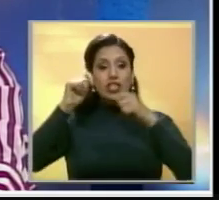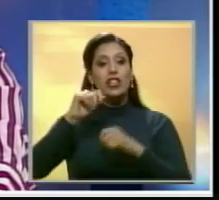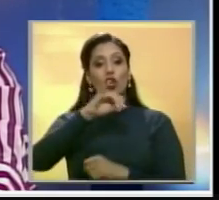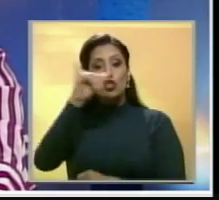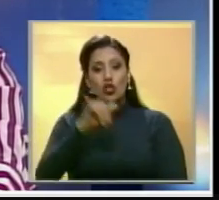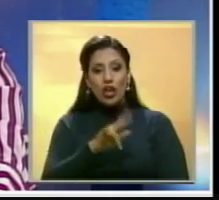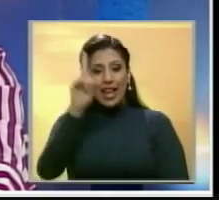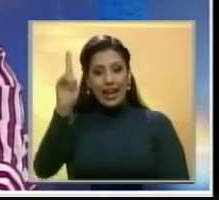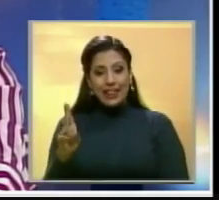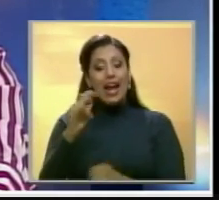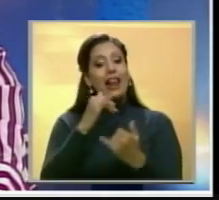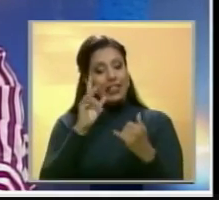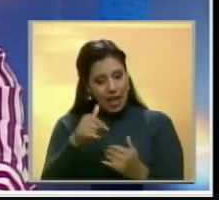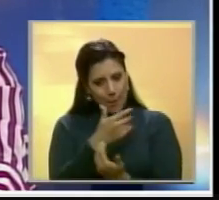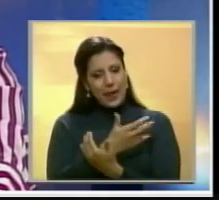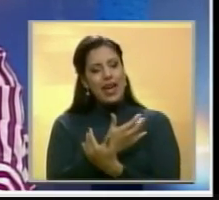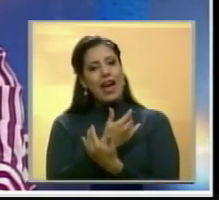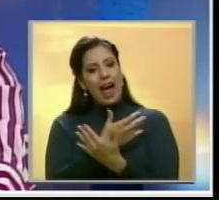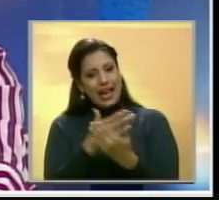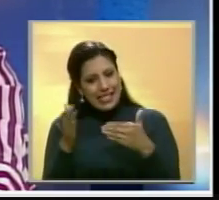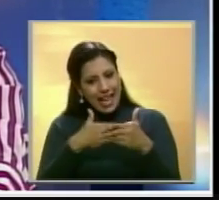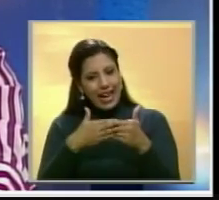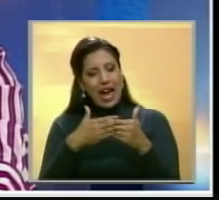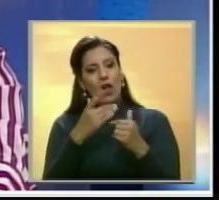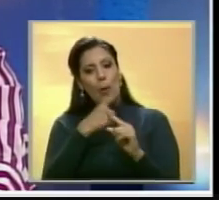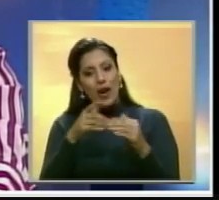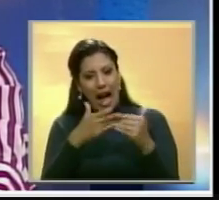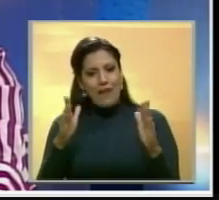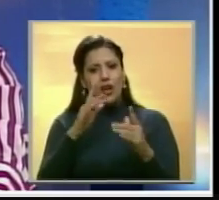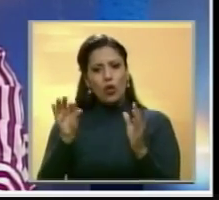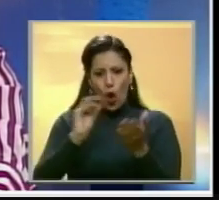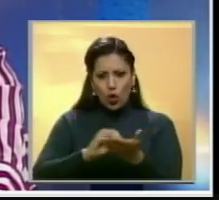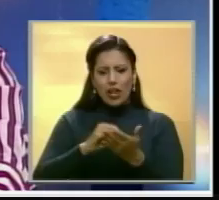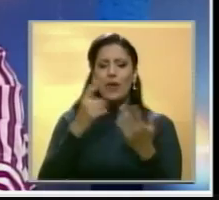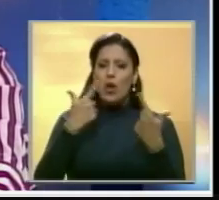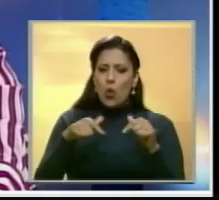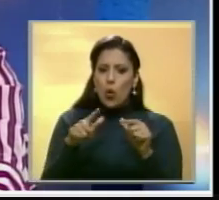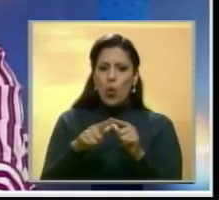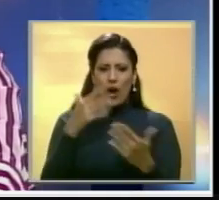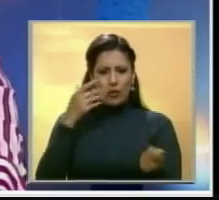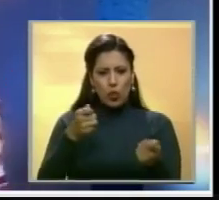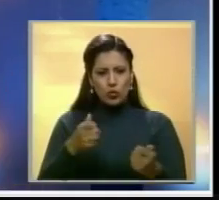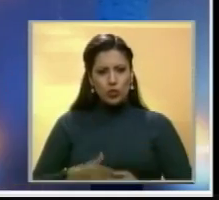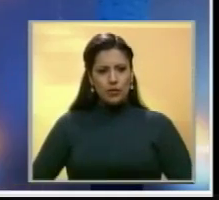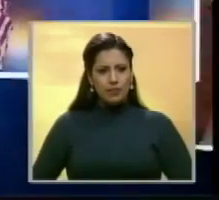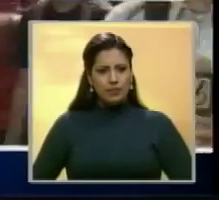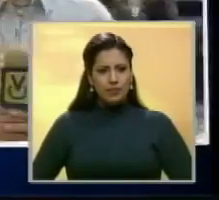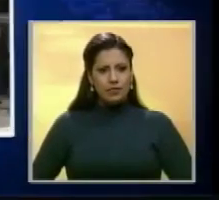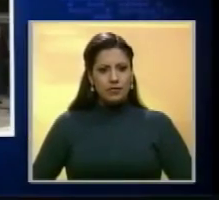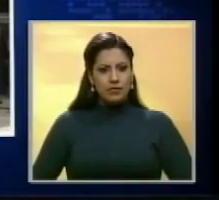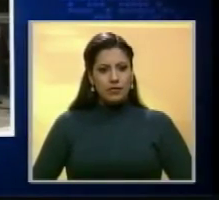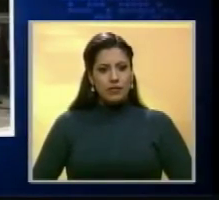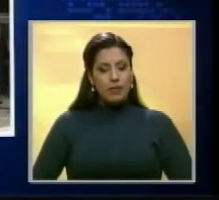nuestra compañera Fabiola Yaquinto, que nos cuenta las reacciones de los usuarios ante la aplicación de esta medida.